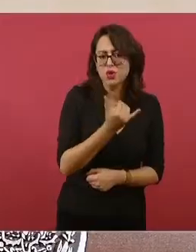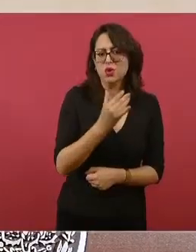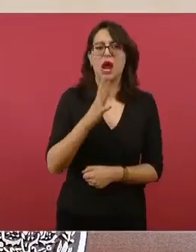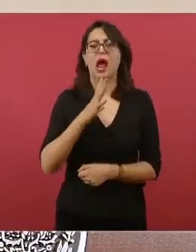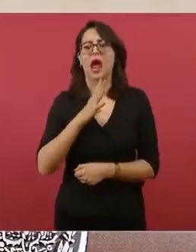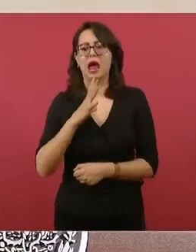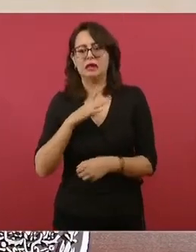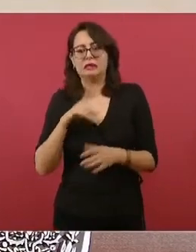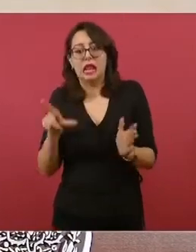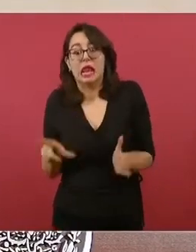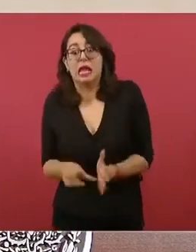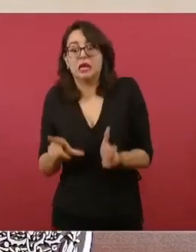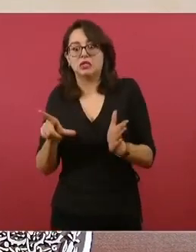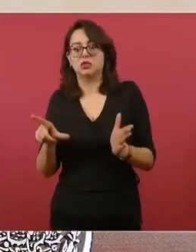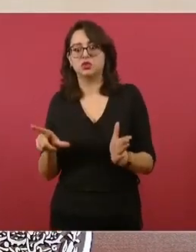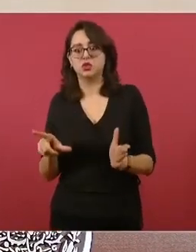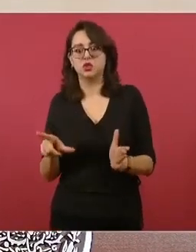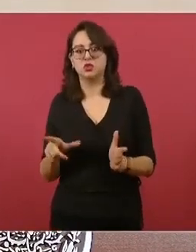Intervienen muchos factores,